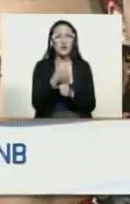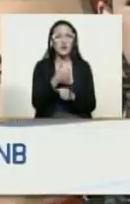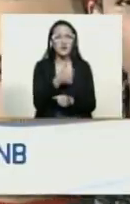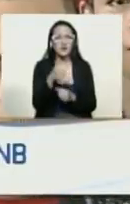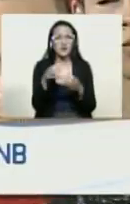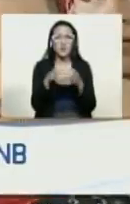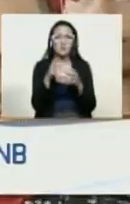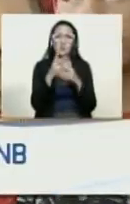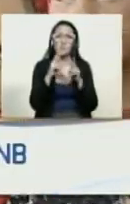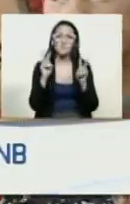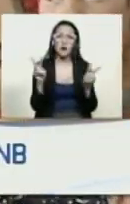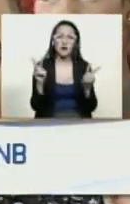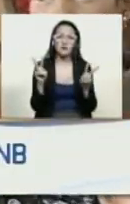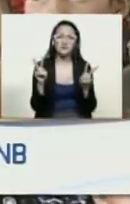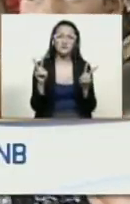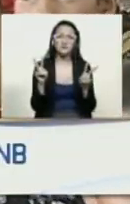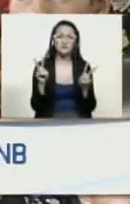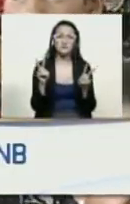paz.